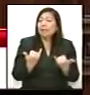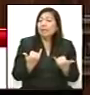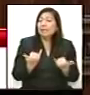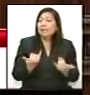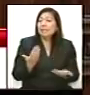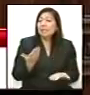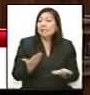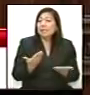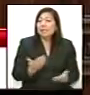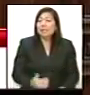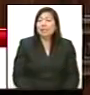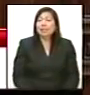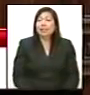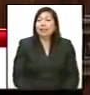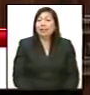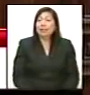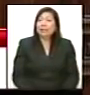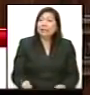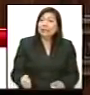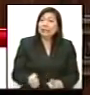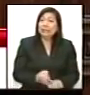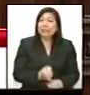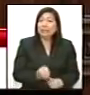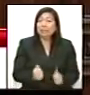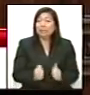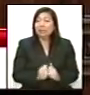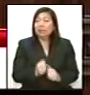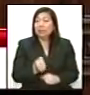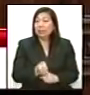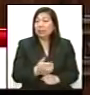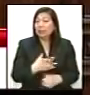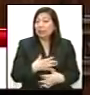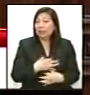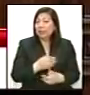de tropelías contra el interés nacional,